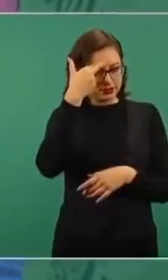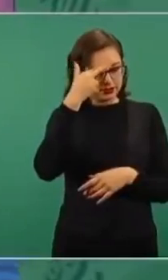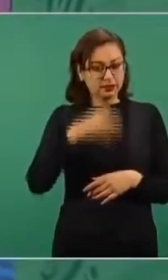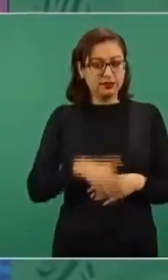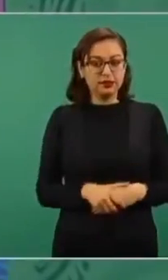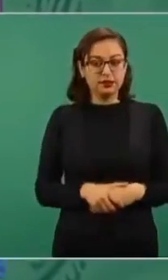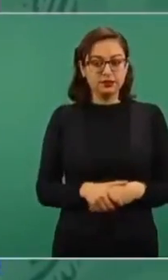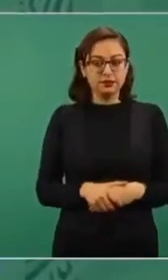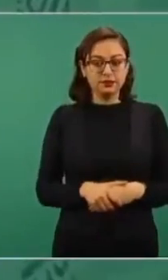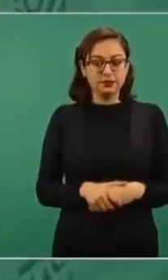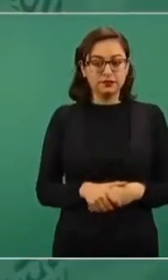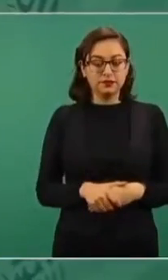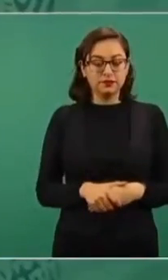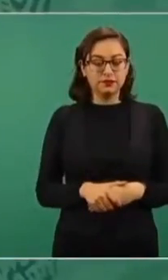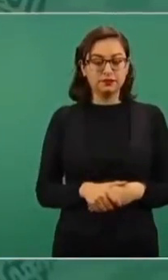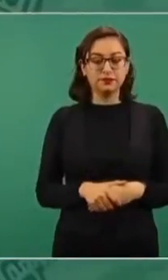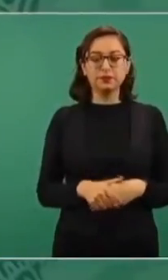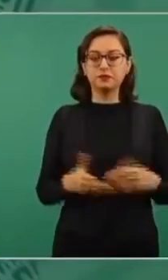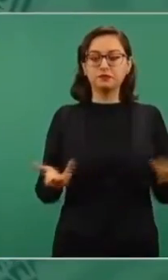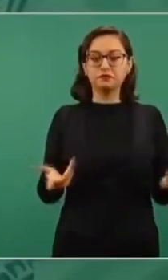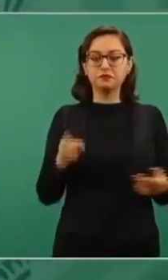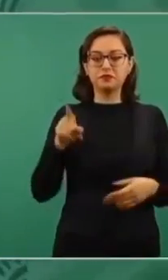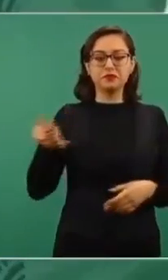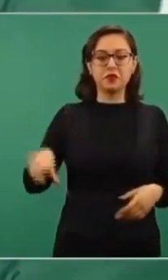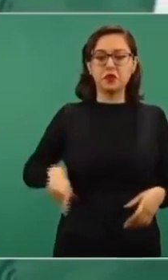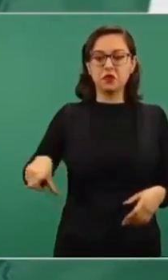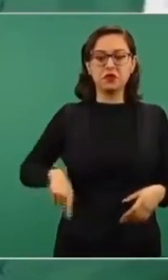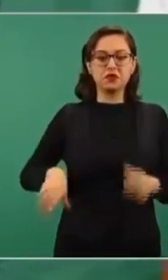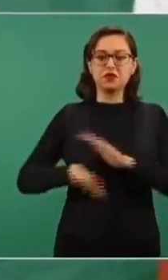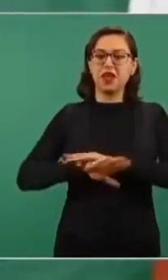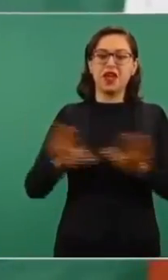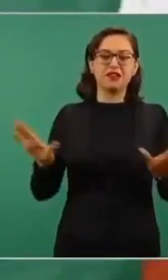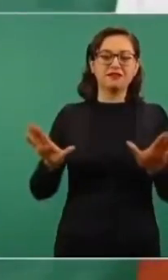Además ya no están esos gobernantes.